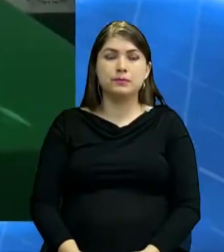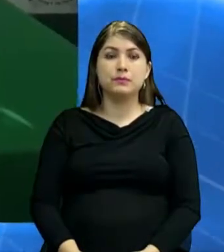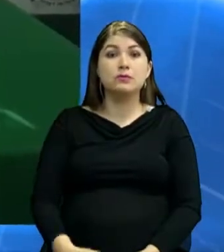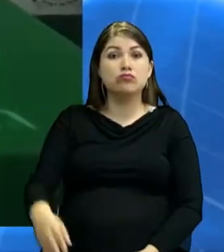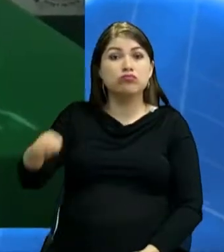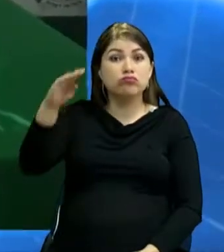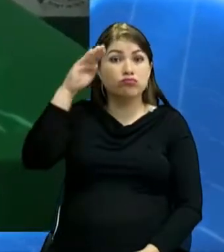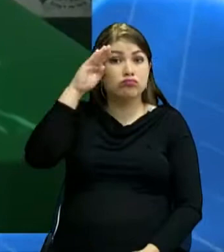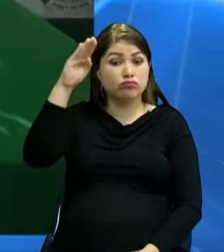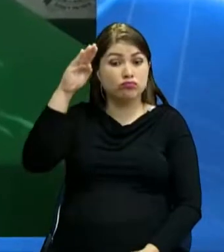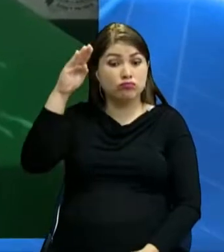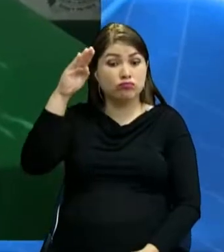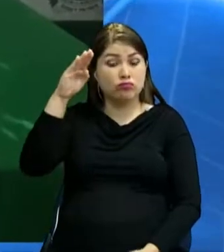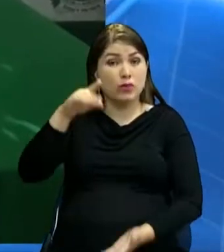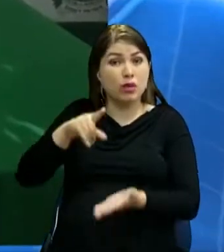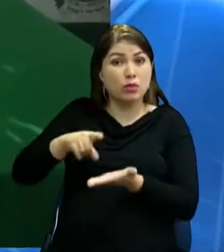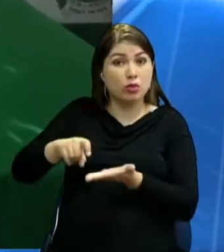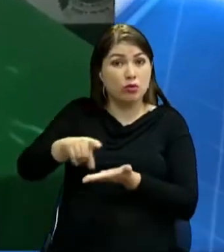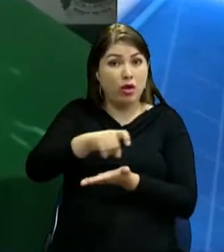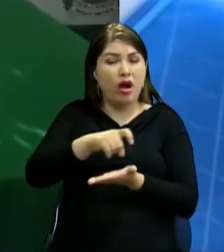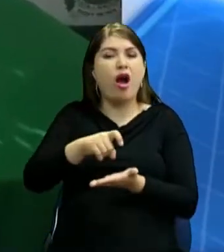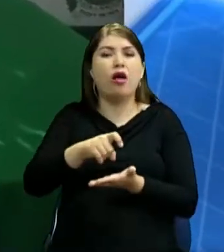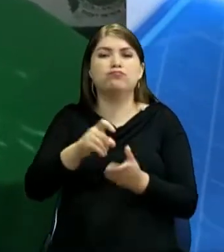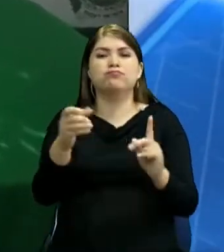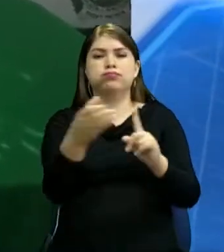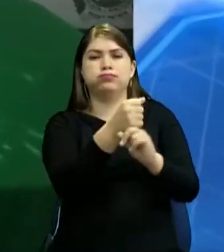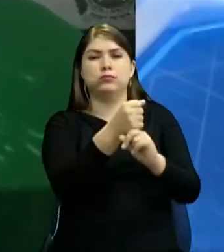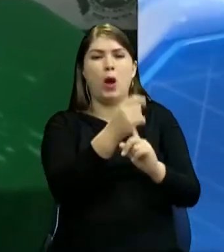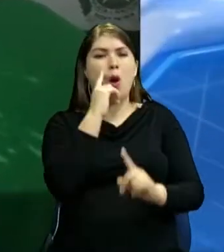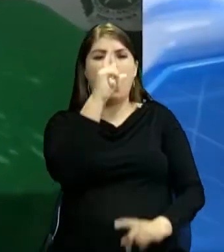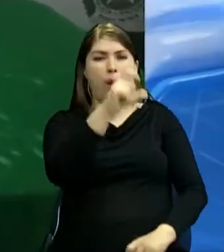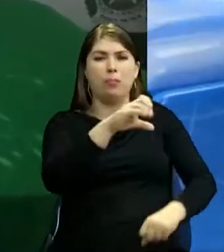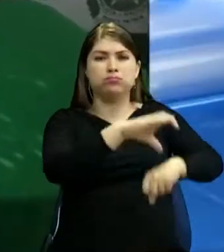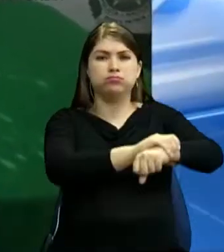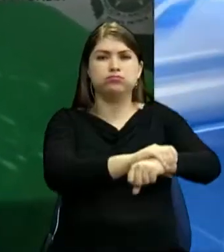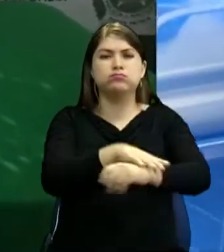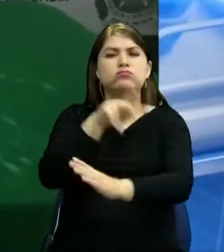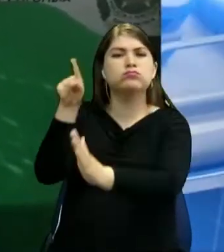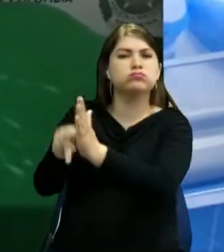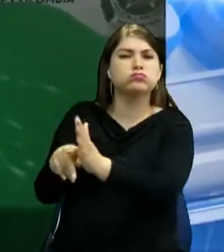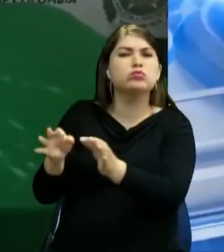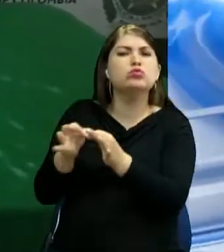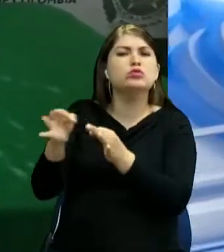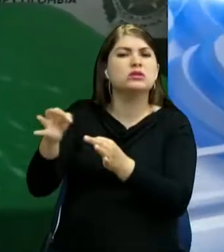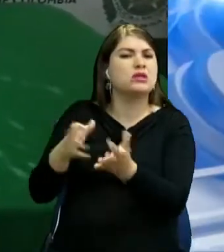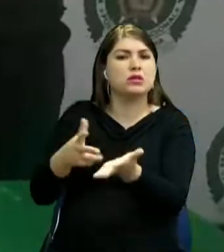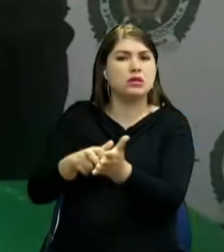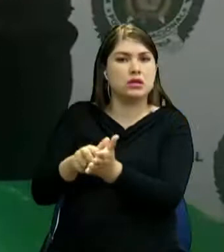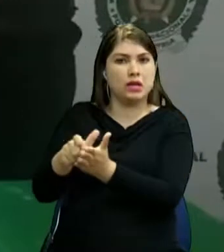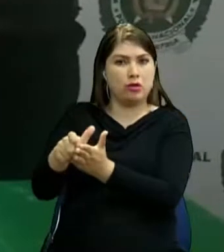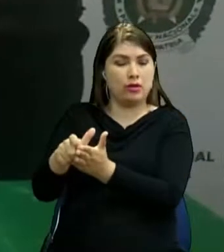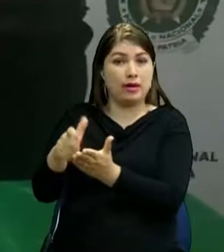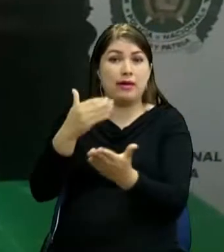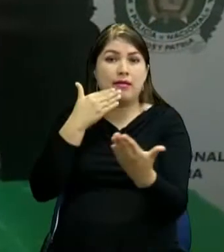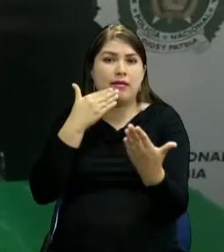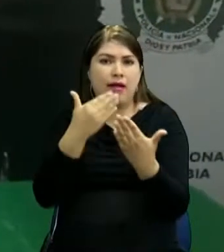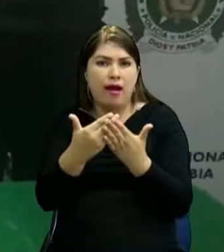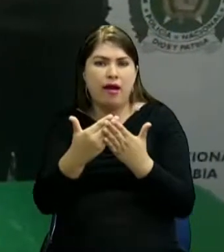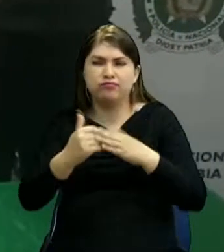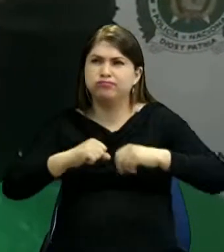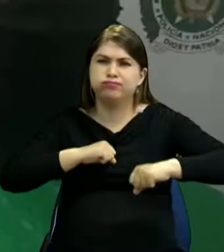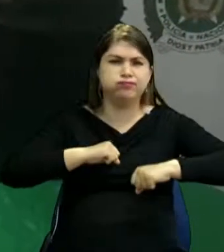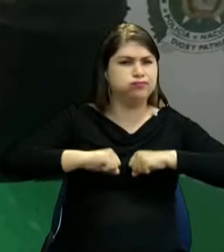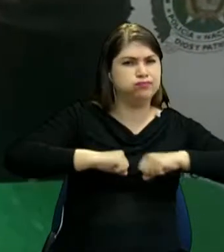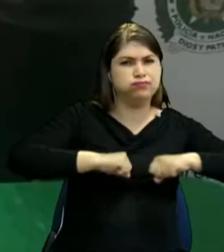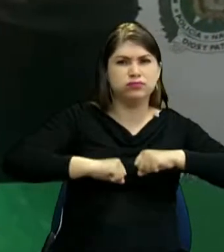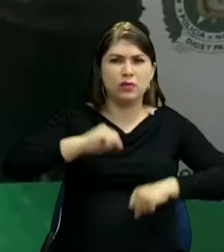La Policía Metropolitana de Bucaramanga logró la captura de un hombre por delito de homicidio en el municipio de Girón, Santander. Gracias a la oportuna reacción